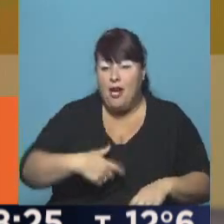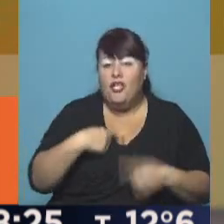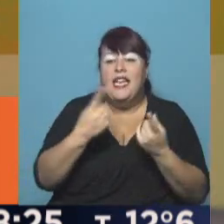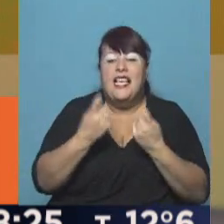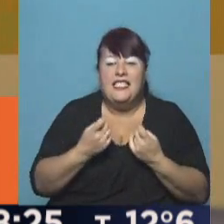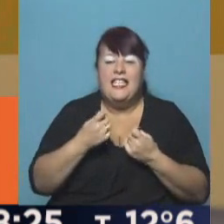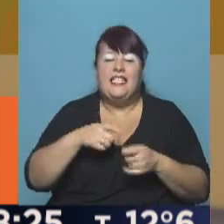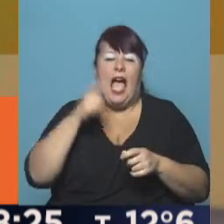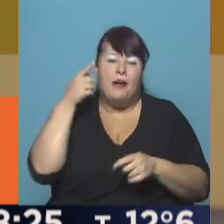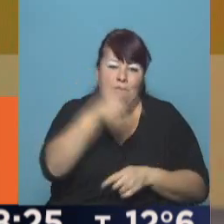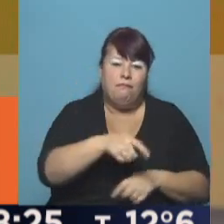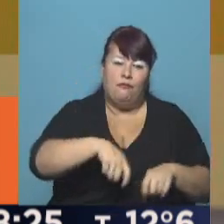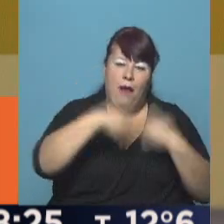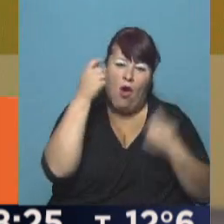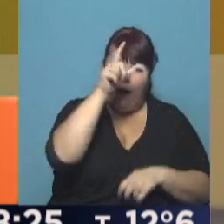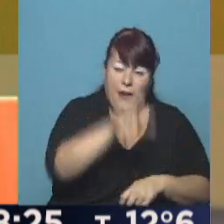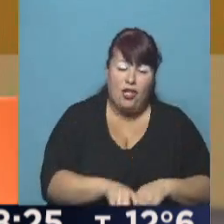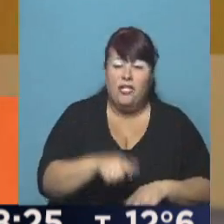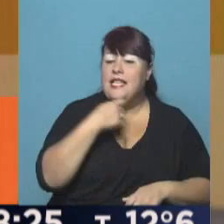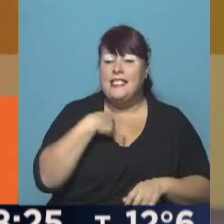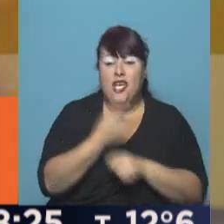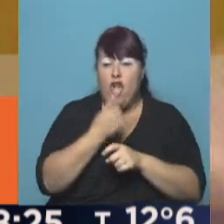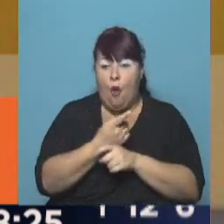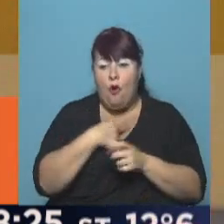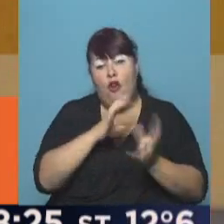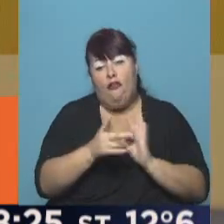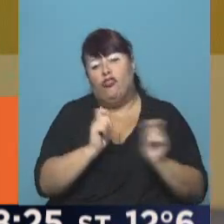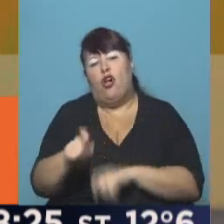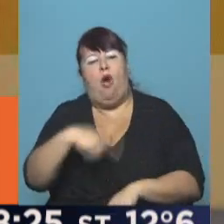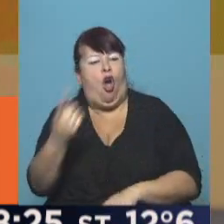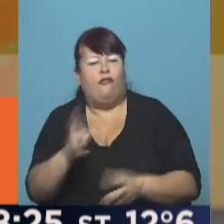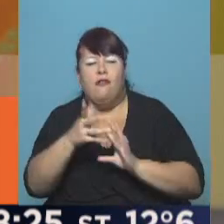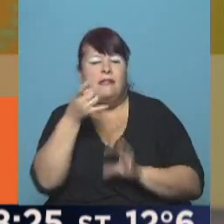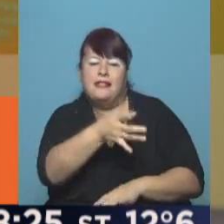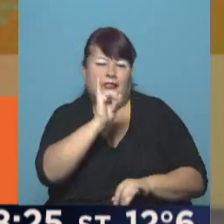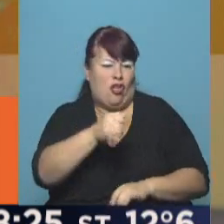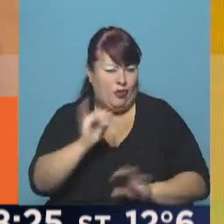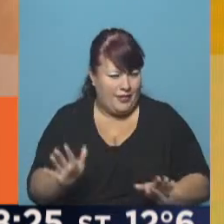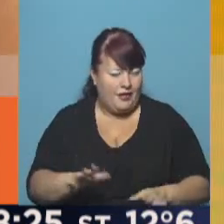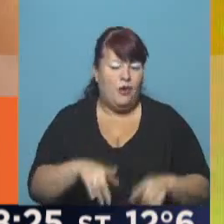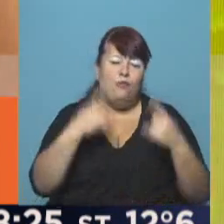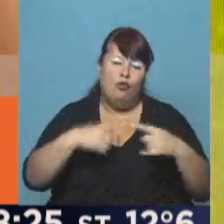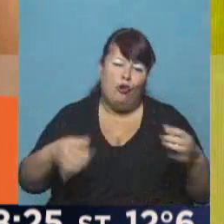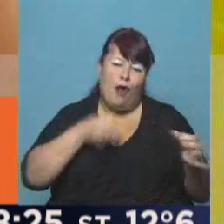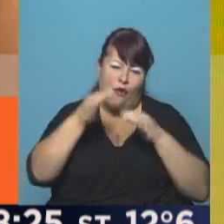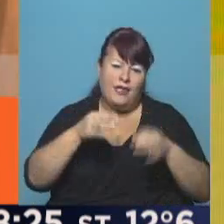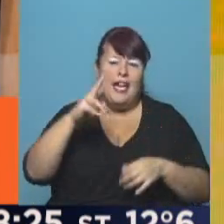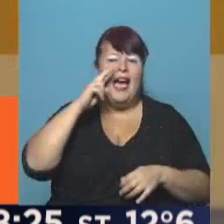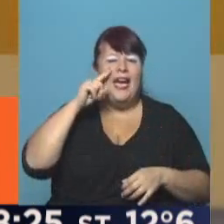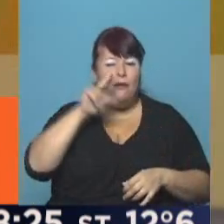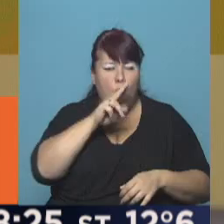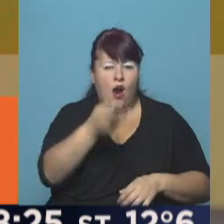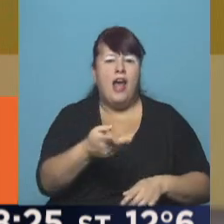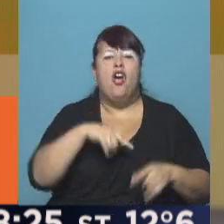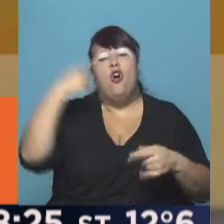necesita infringir un daño a un tercero, si no lo puede hacer por una vía, va a buscar otra. Irene, hay tanto para hablar. Irene Korach,